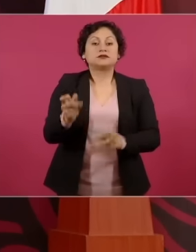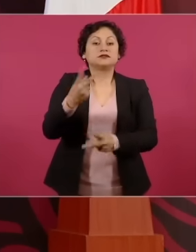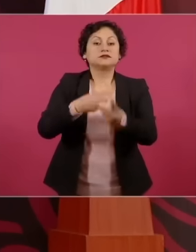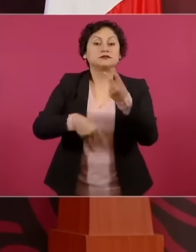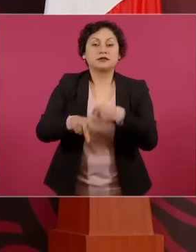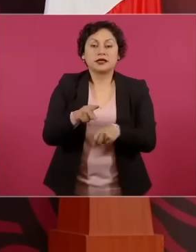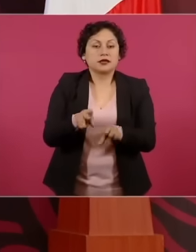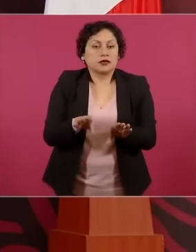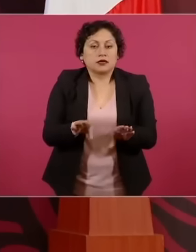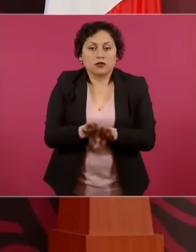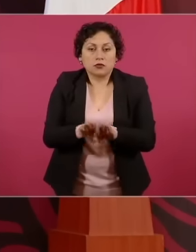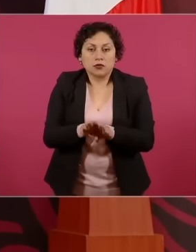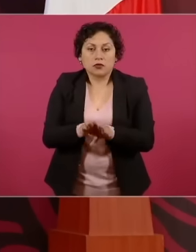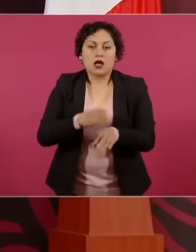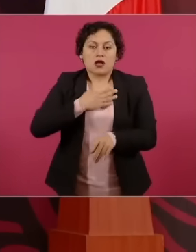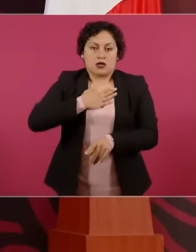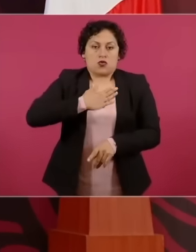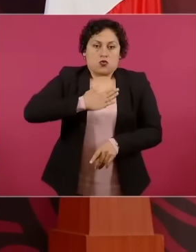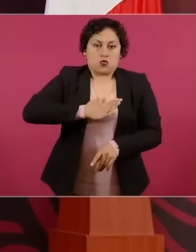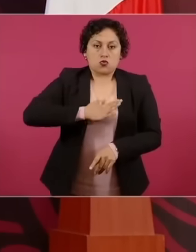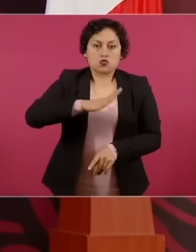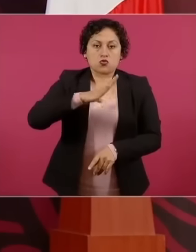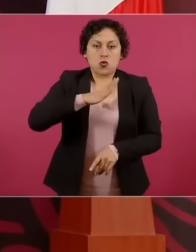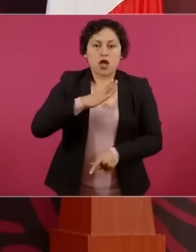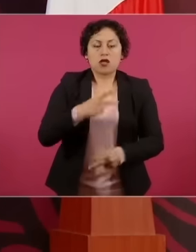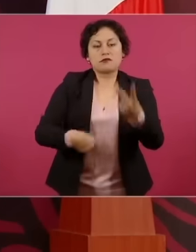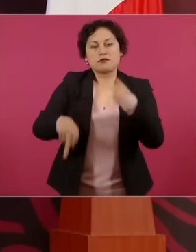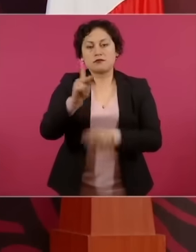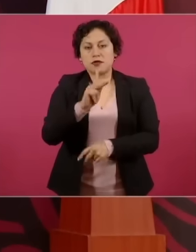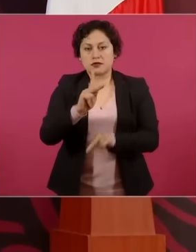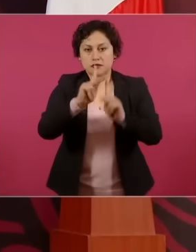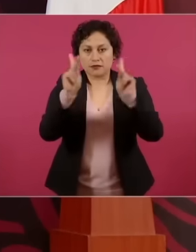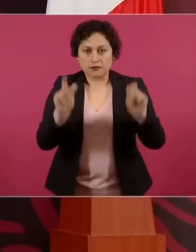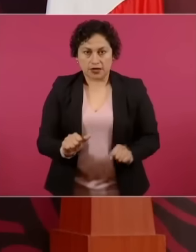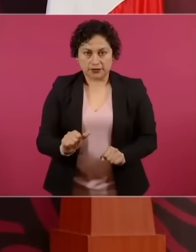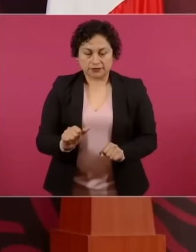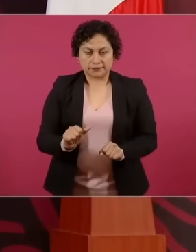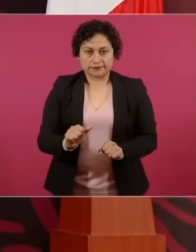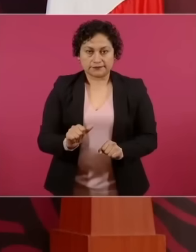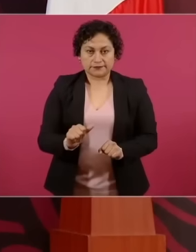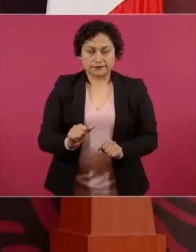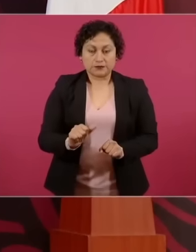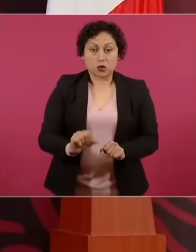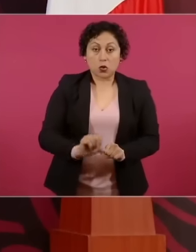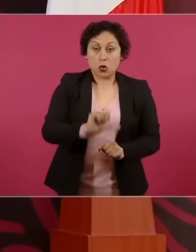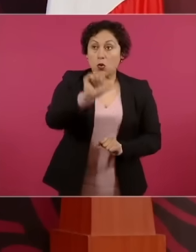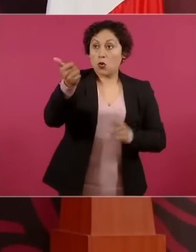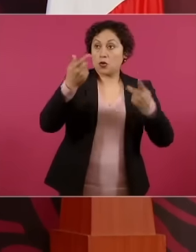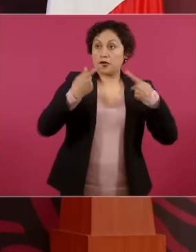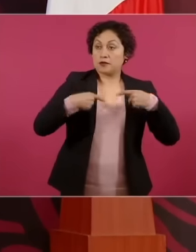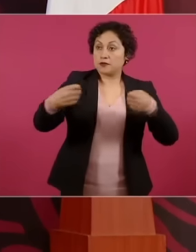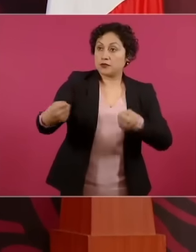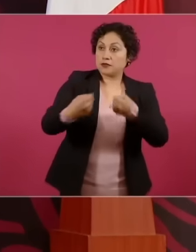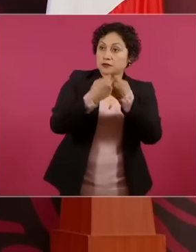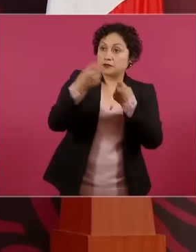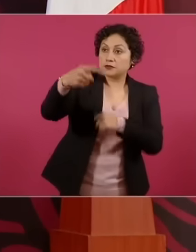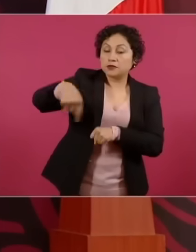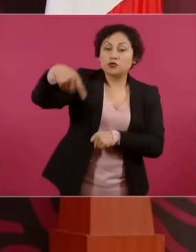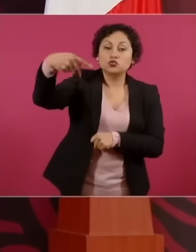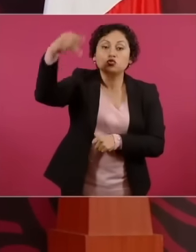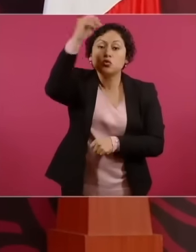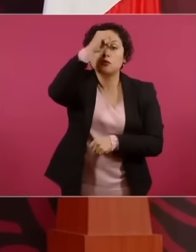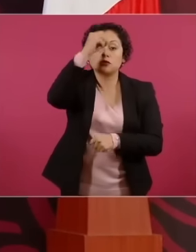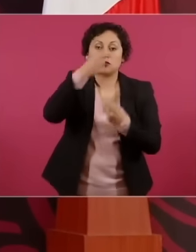y la mayoría de nuestros adversarios piensan que el problema de la violencia se puede